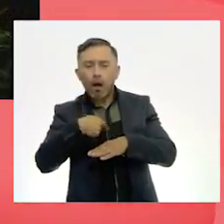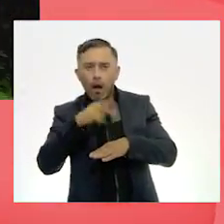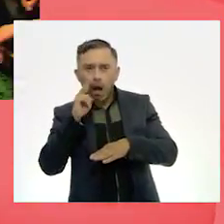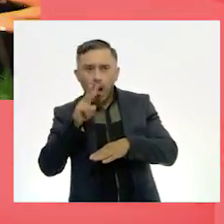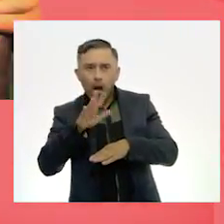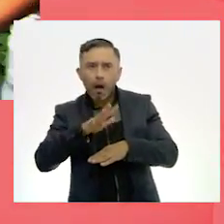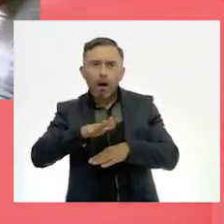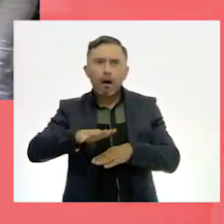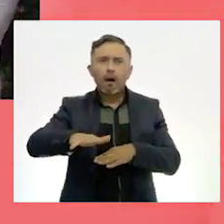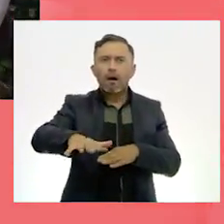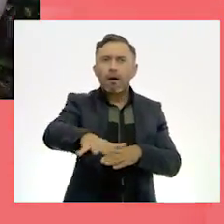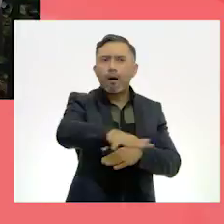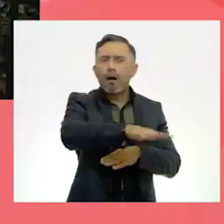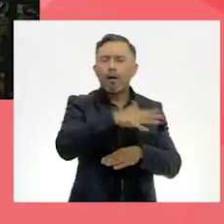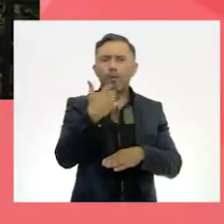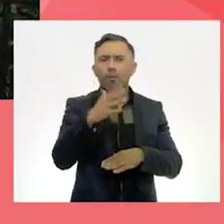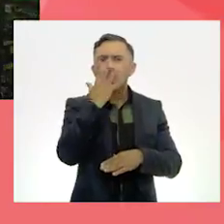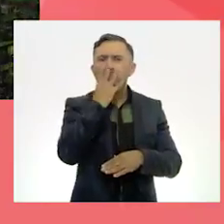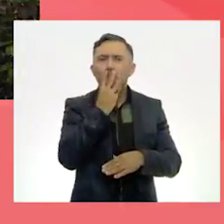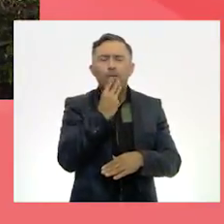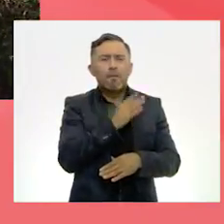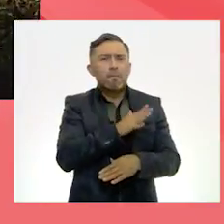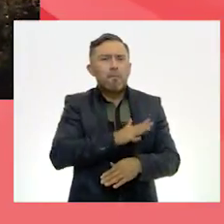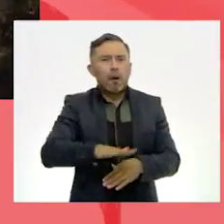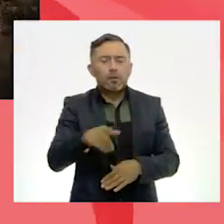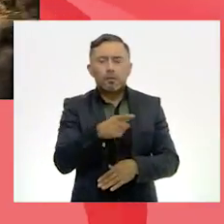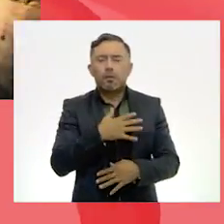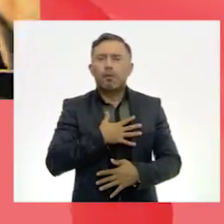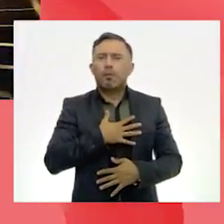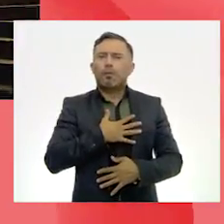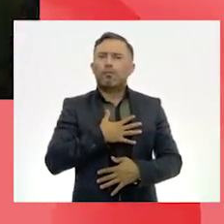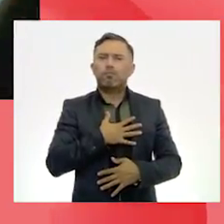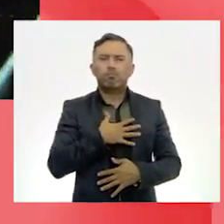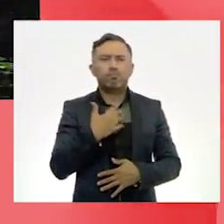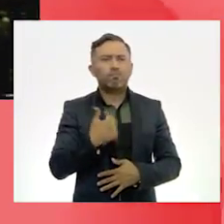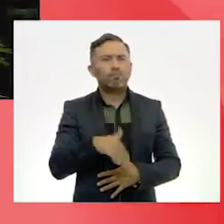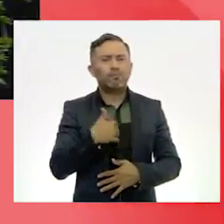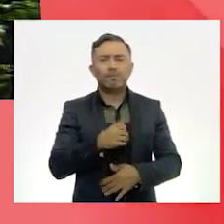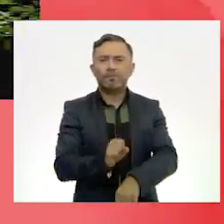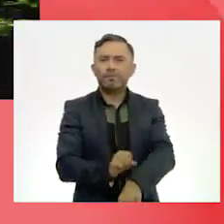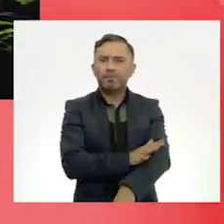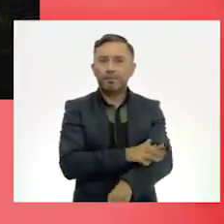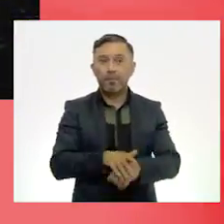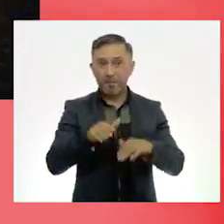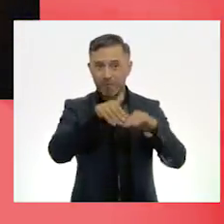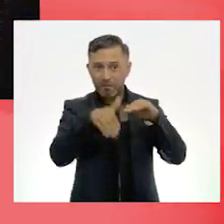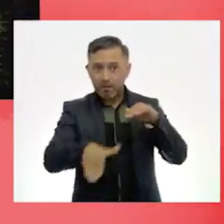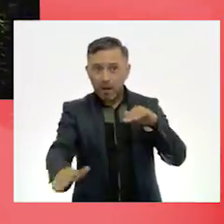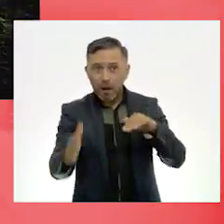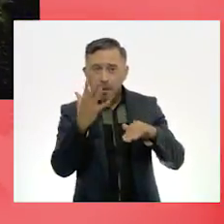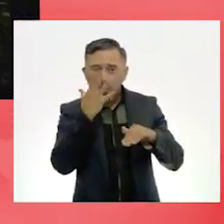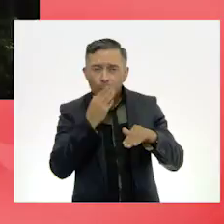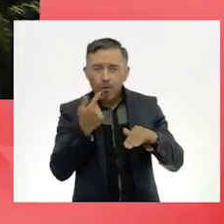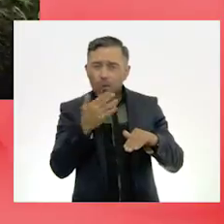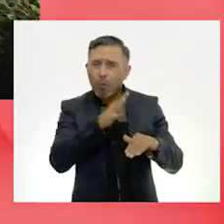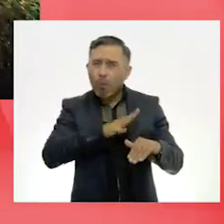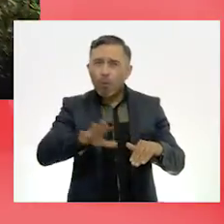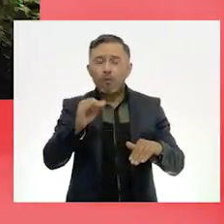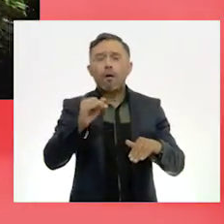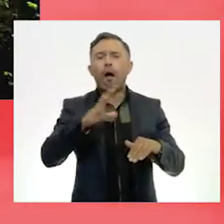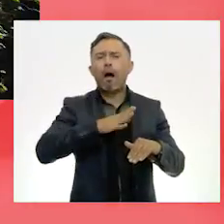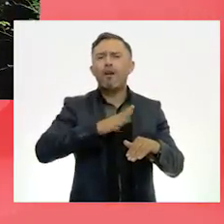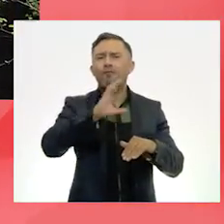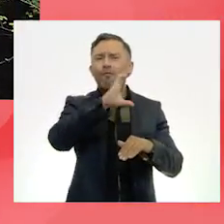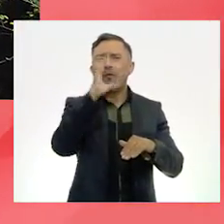maravilloso paisaje que te quitará el aliento. La belleza de las barrancas es tal que hay toda una exposición de fotografías